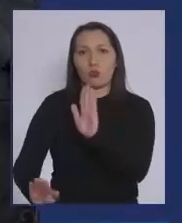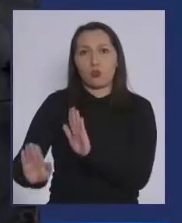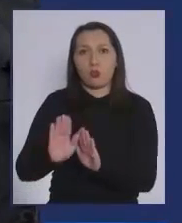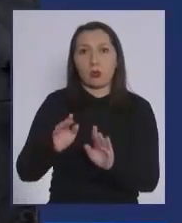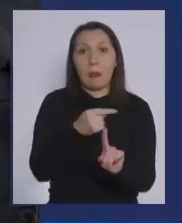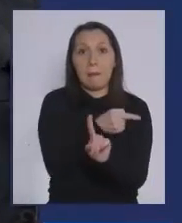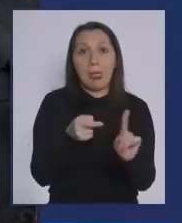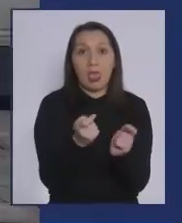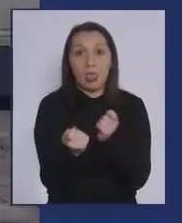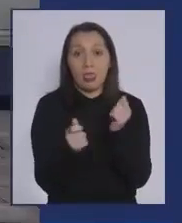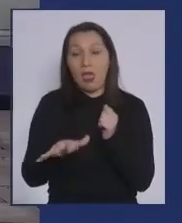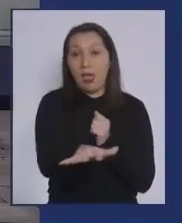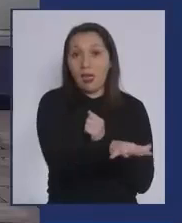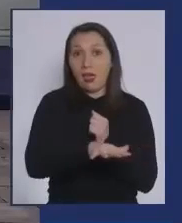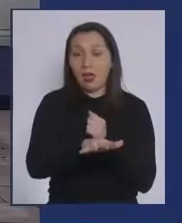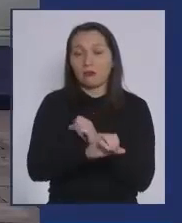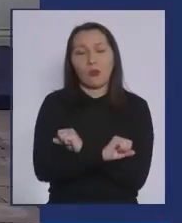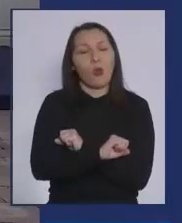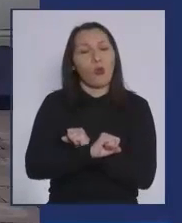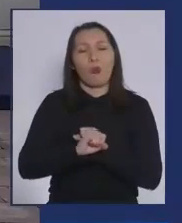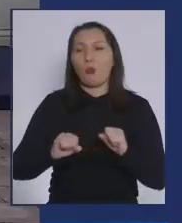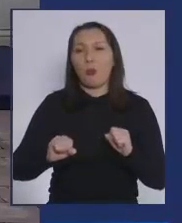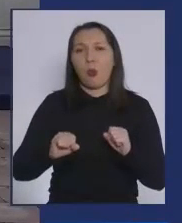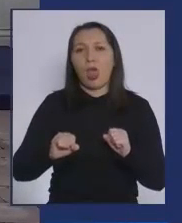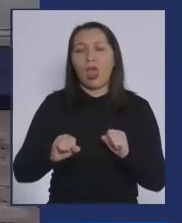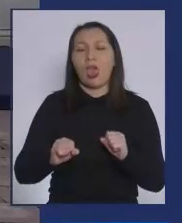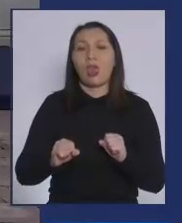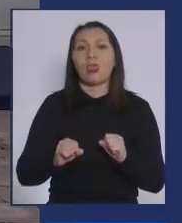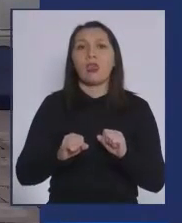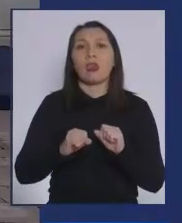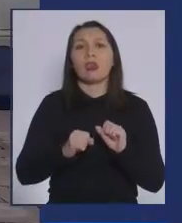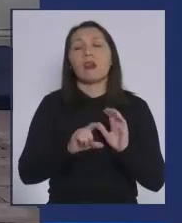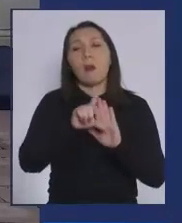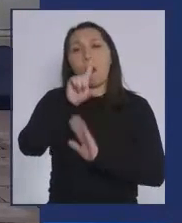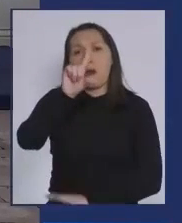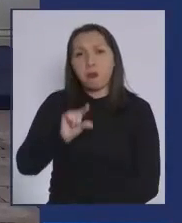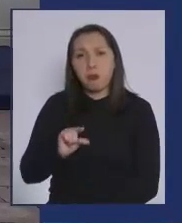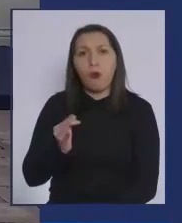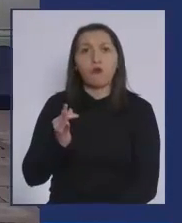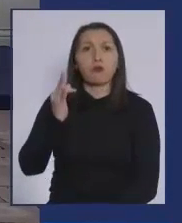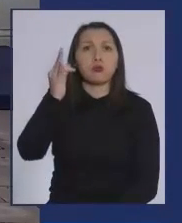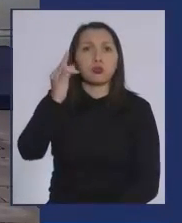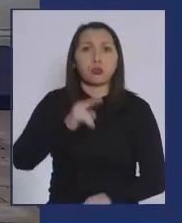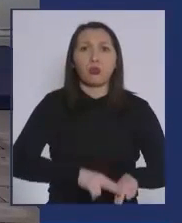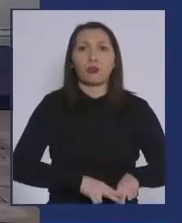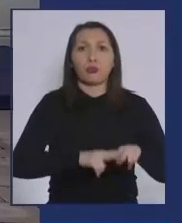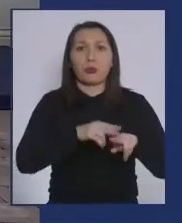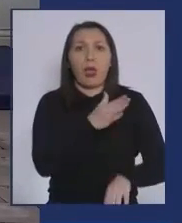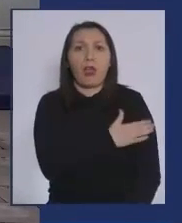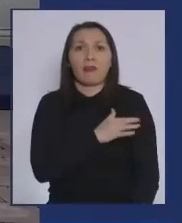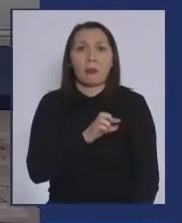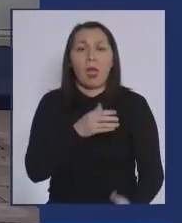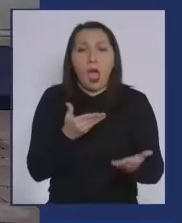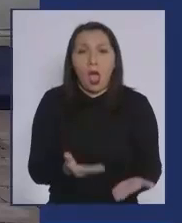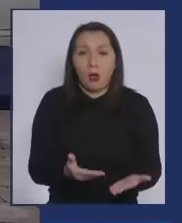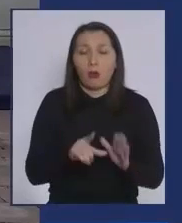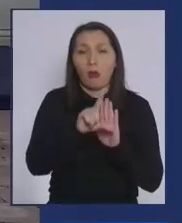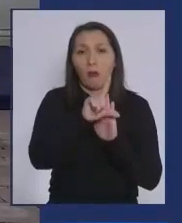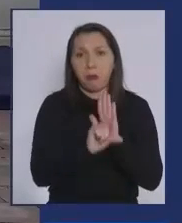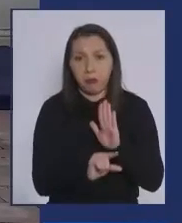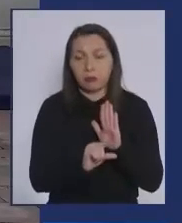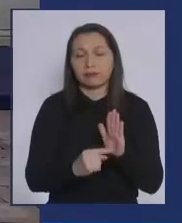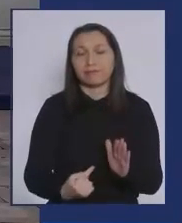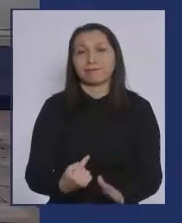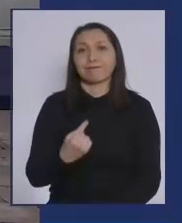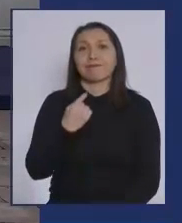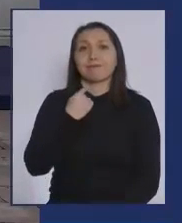nuestra clase media no puede ser a costa de reducir sus ahorros previsionales y en consecuencia